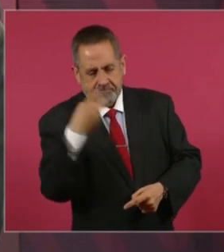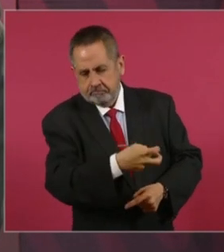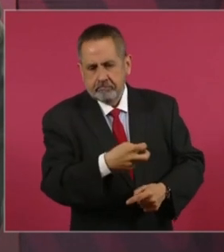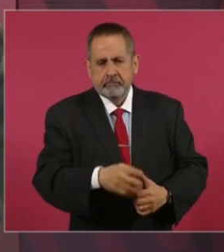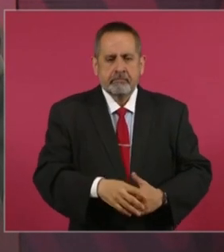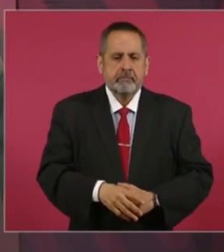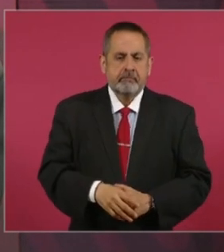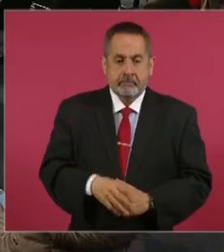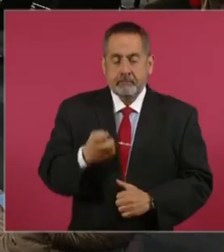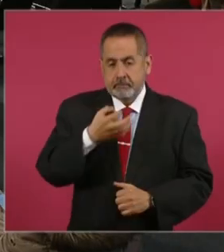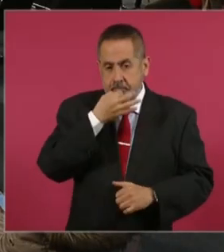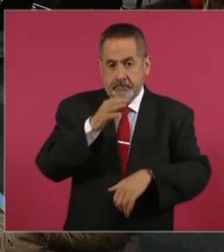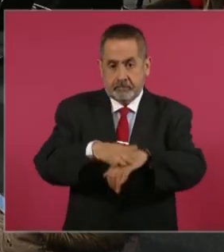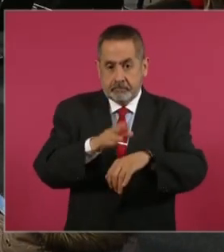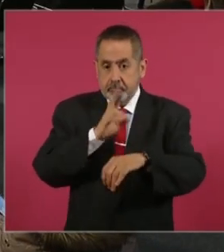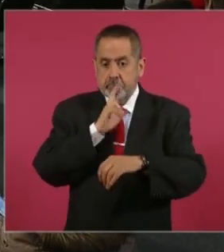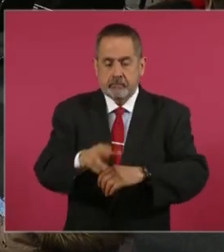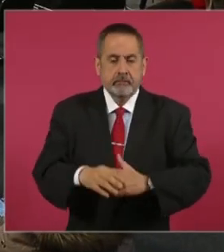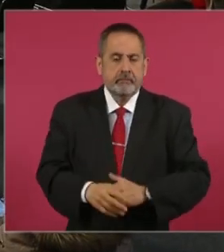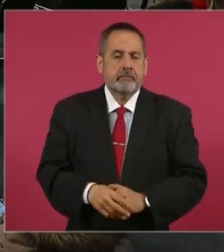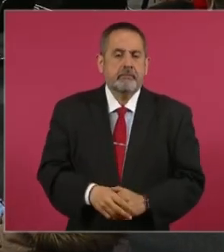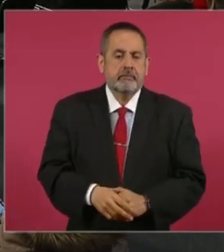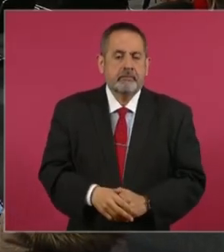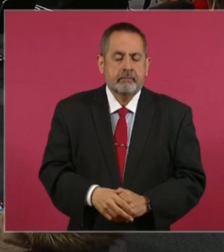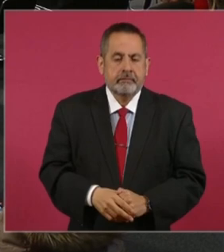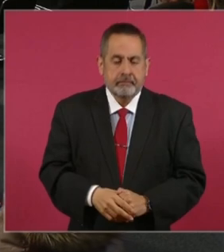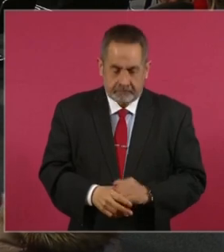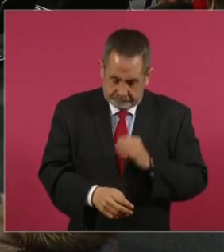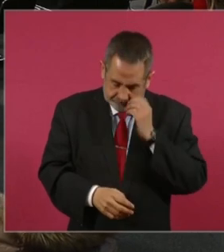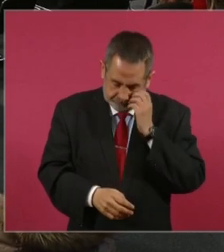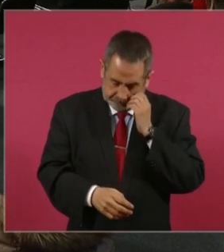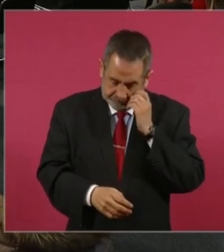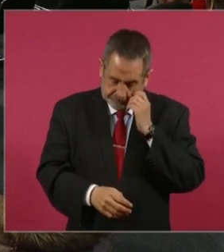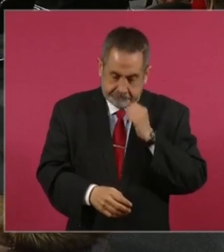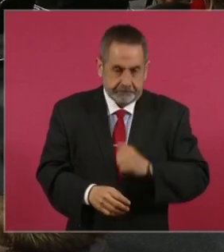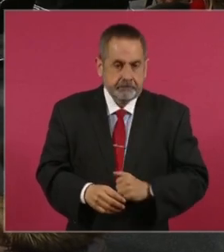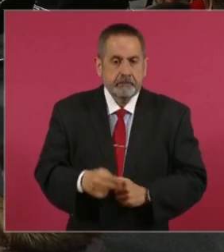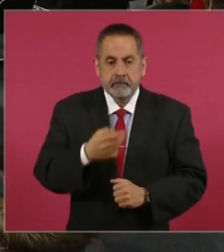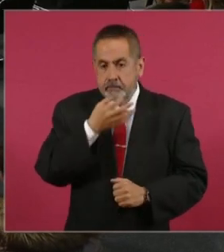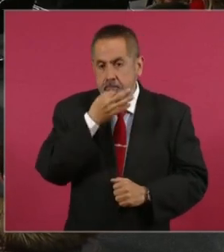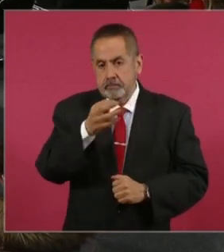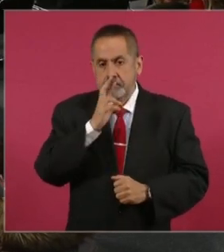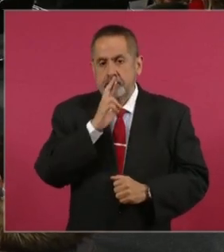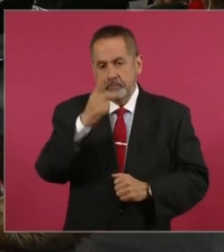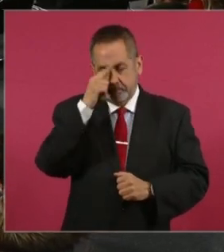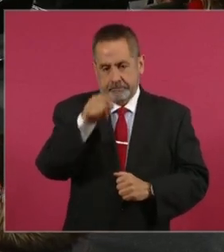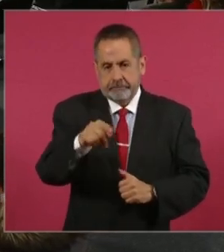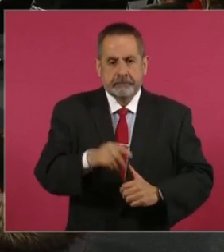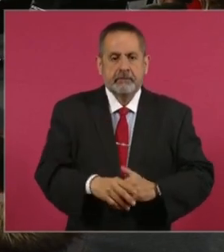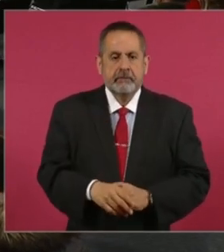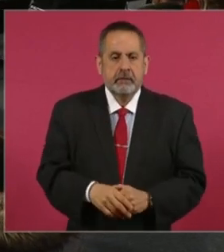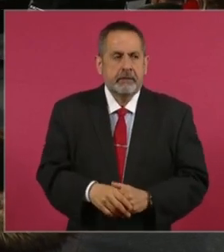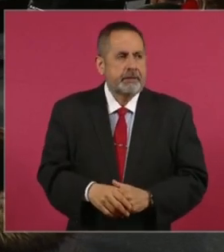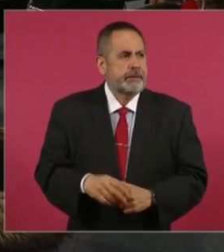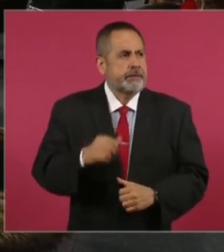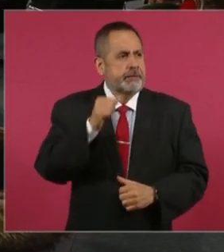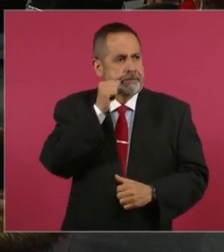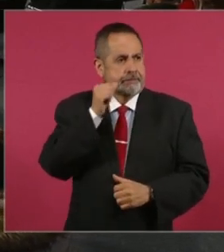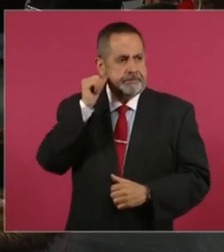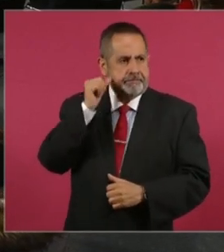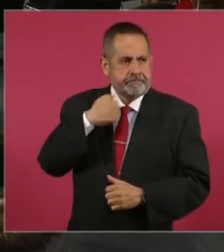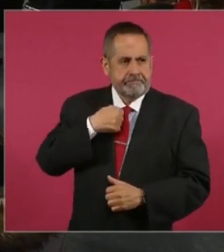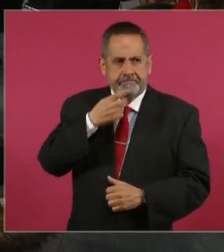Esa es la respuesta. Ayer hablaba yo